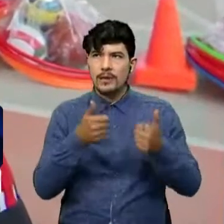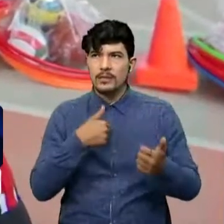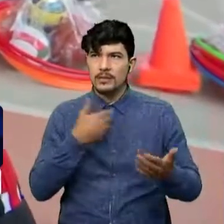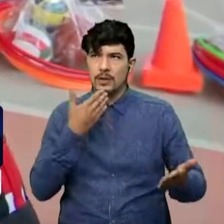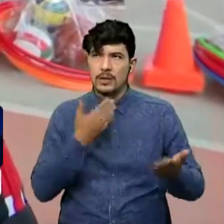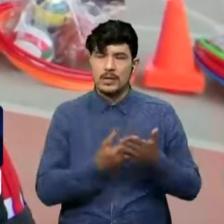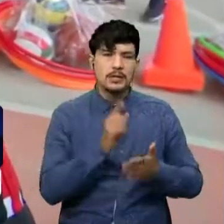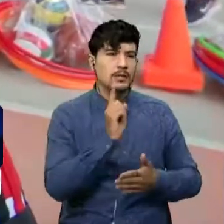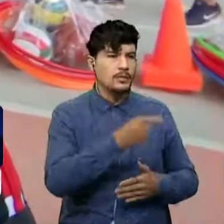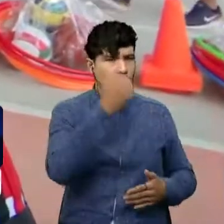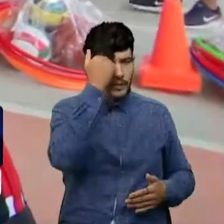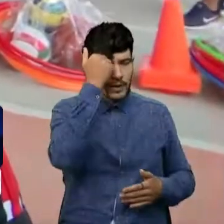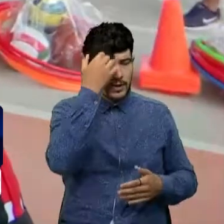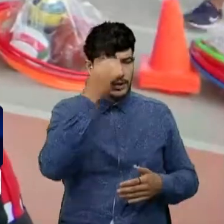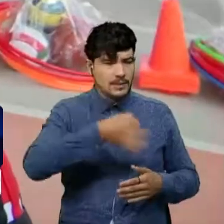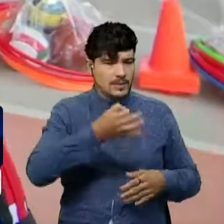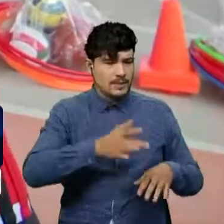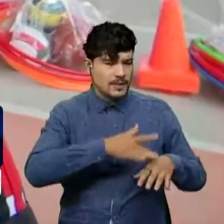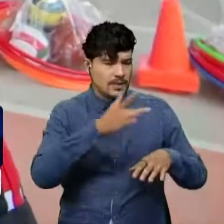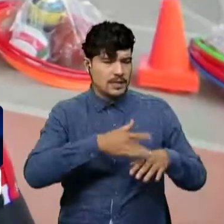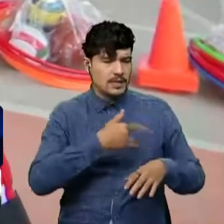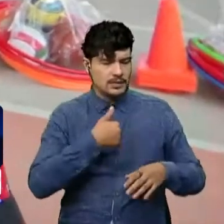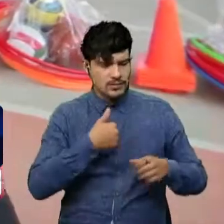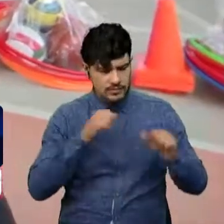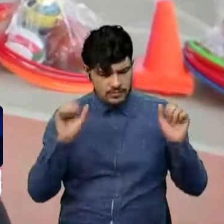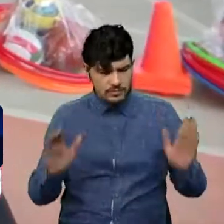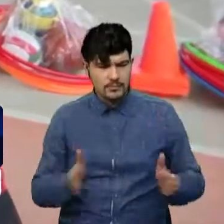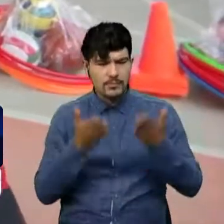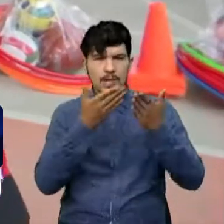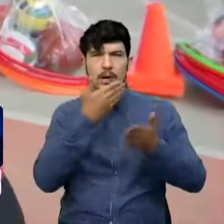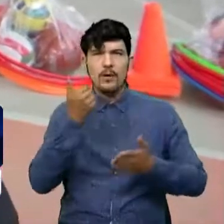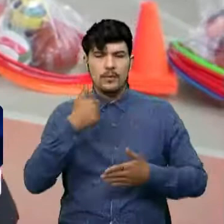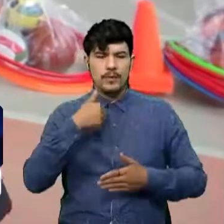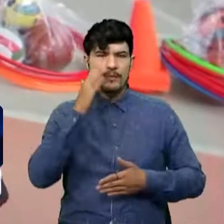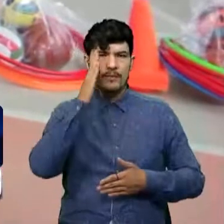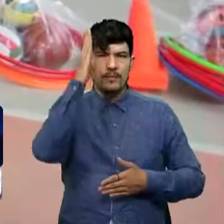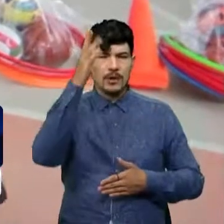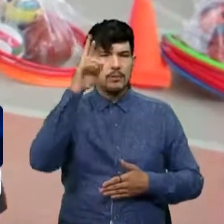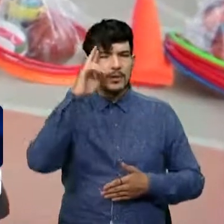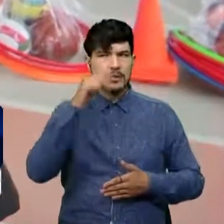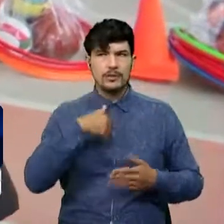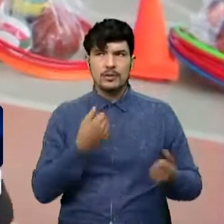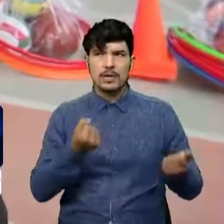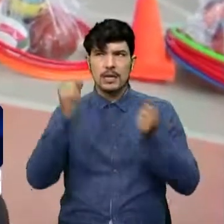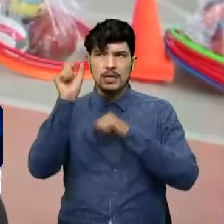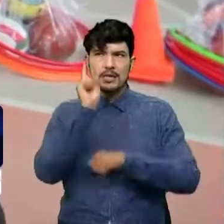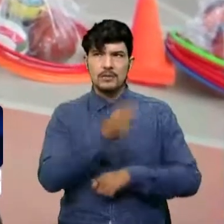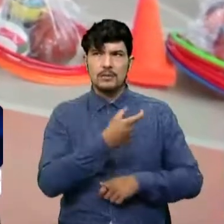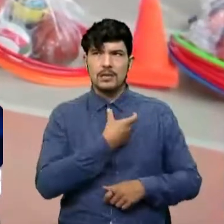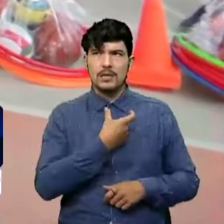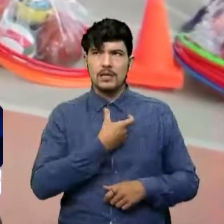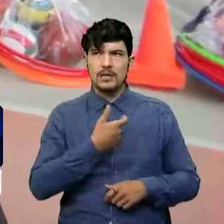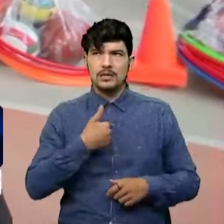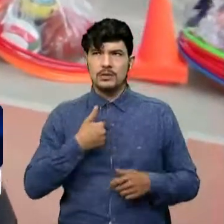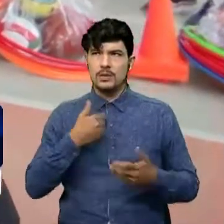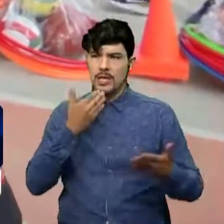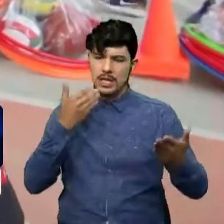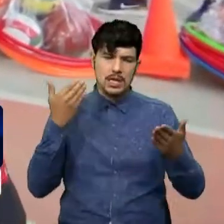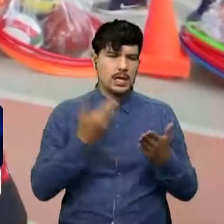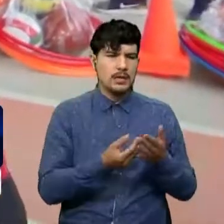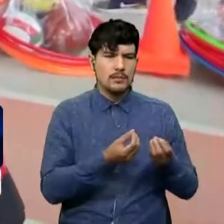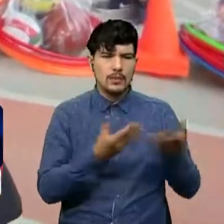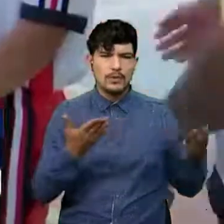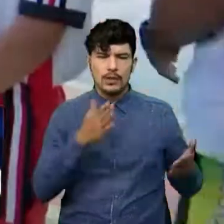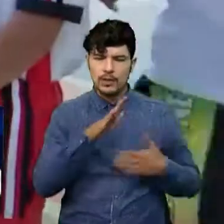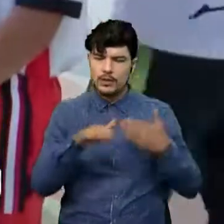mi profesor que me alentó y me hizo para un mejor futuro y por eso por él gané estas medallas que le agradezco mucho y a